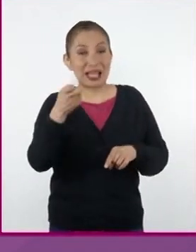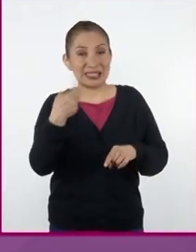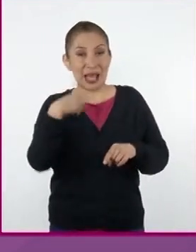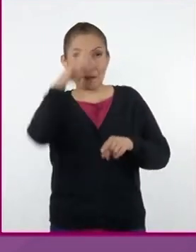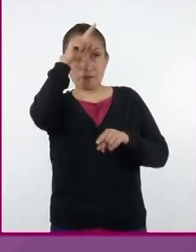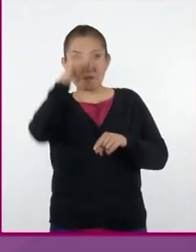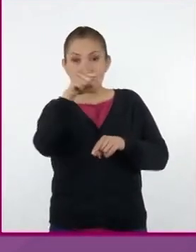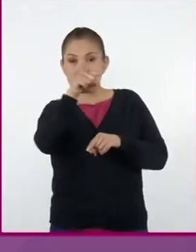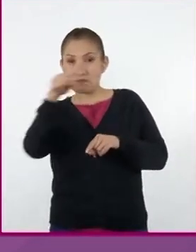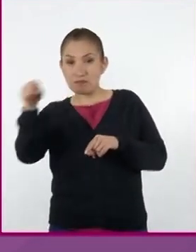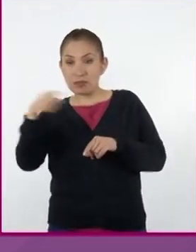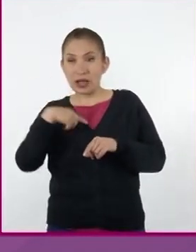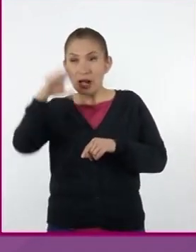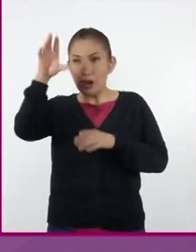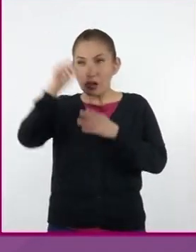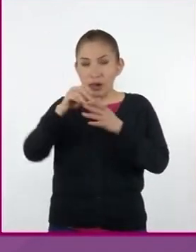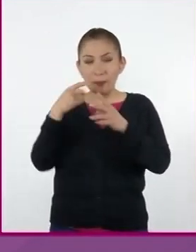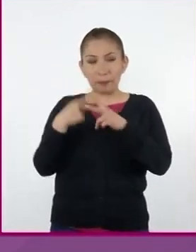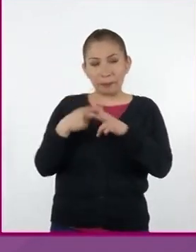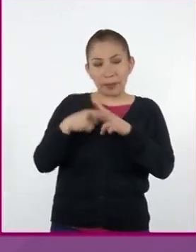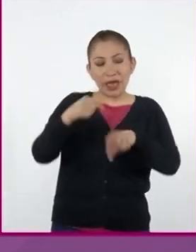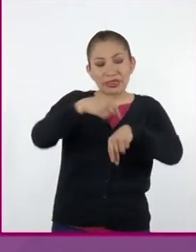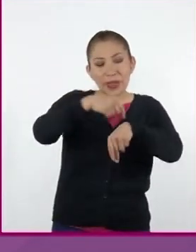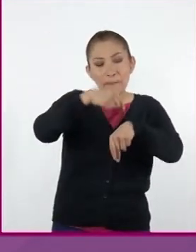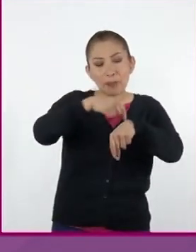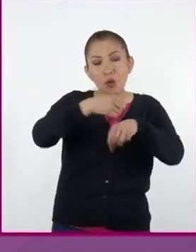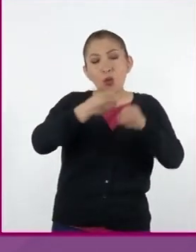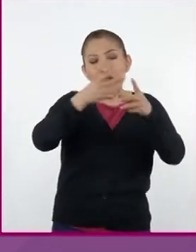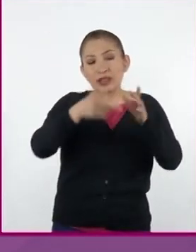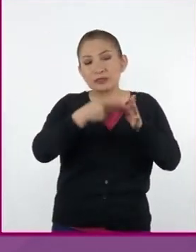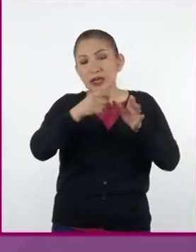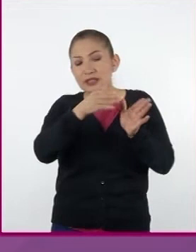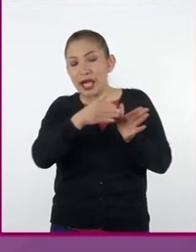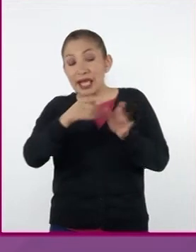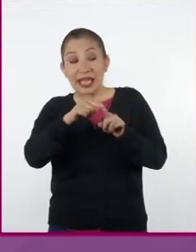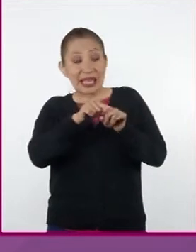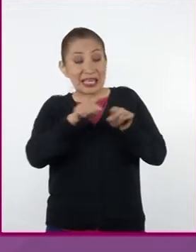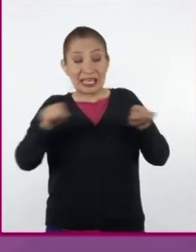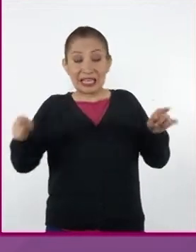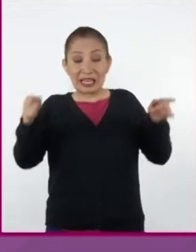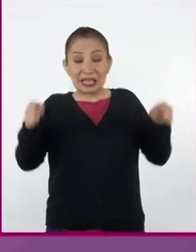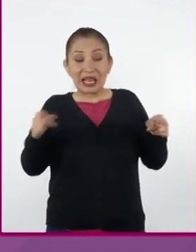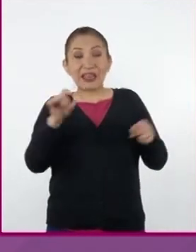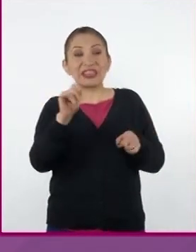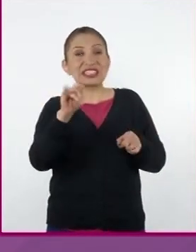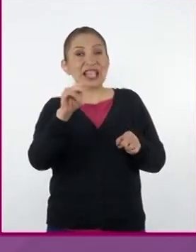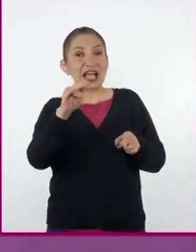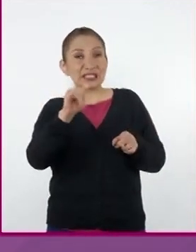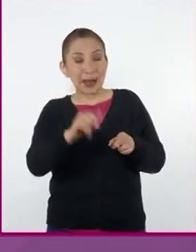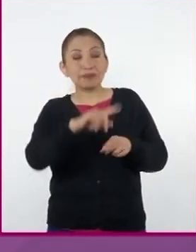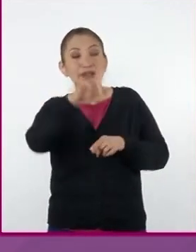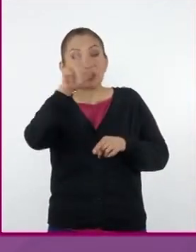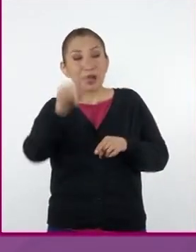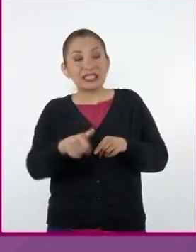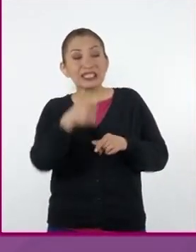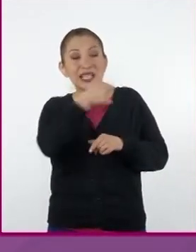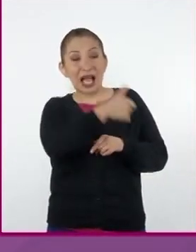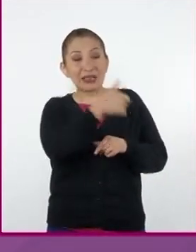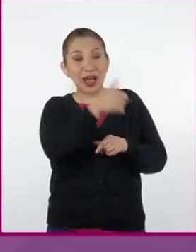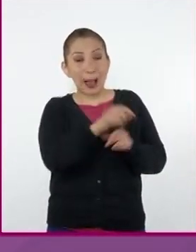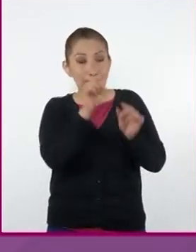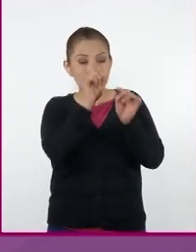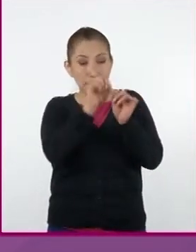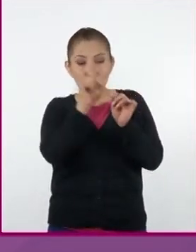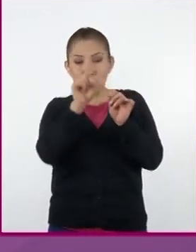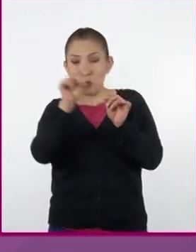gráfica, tomamos varias medidas del tiempo y la distancia correspondiente. Después, marcamos cada uno de los puntos